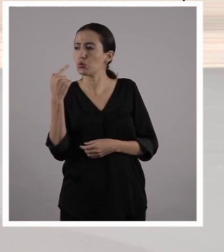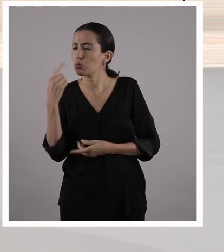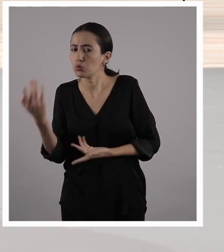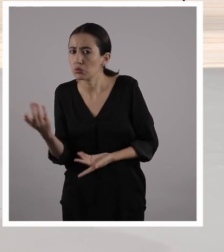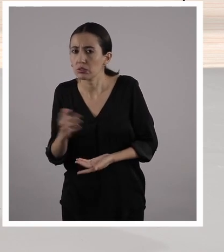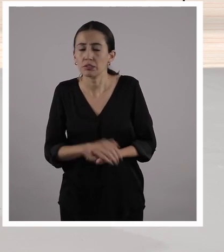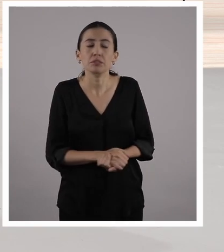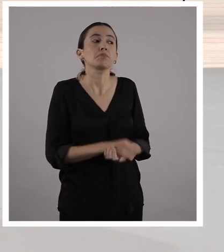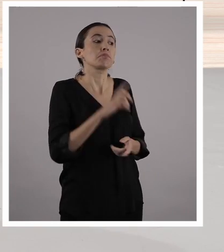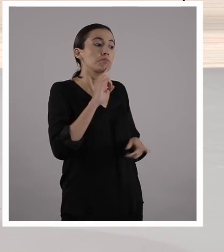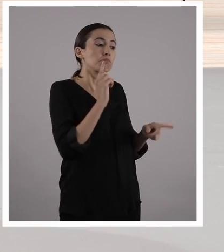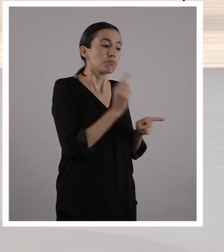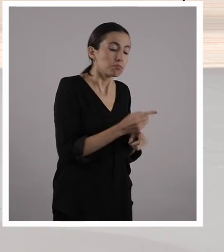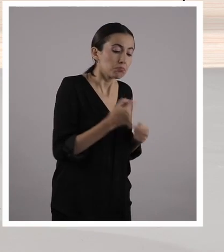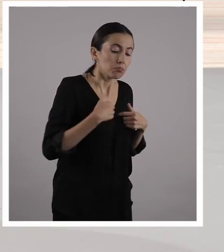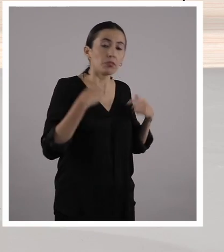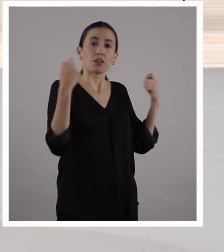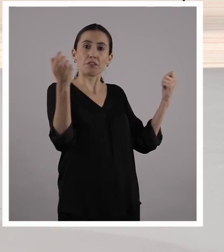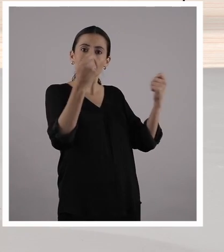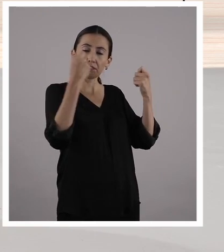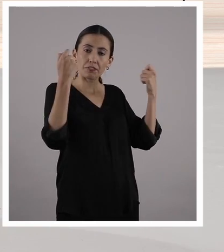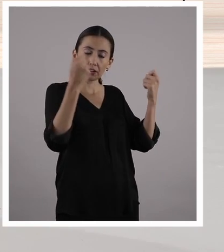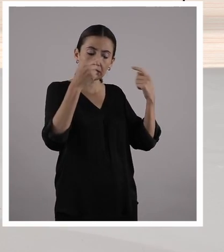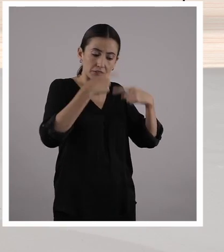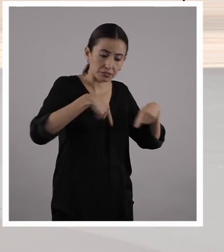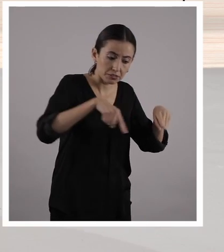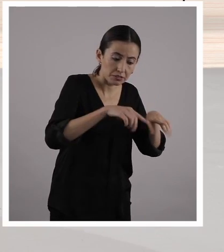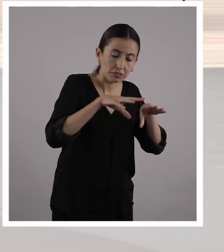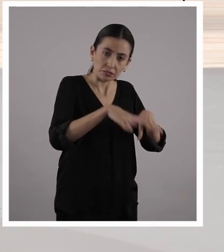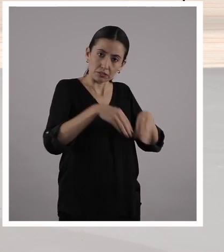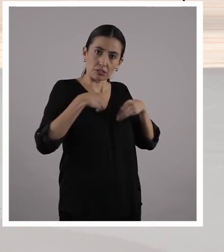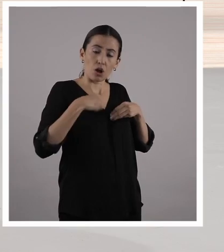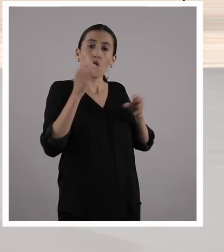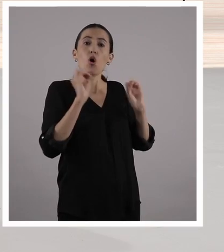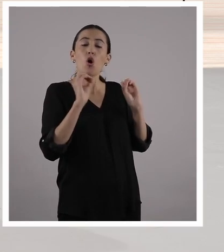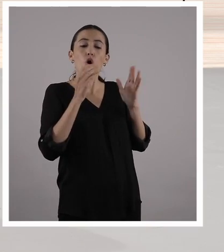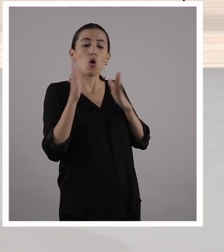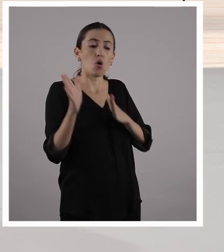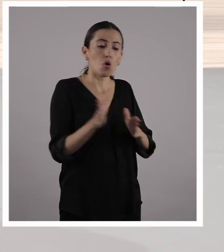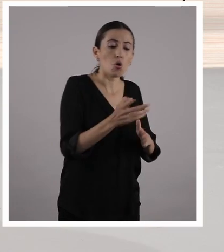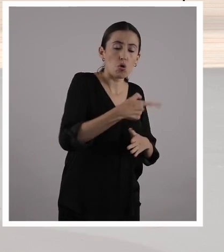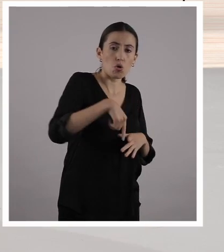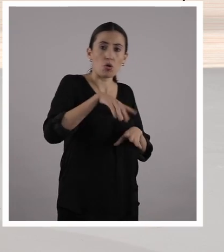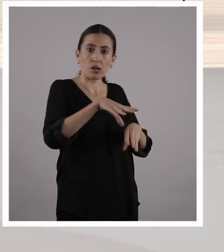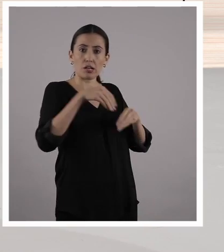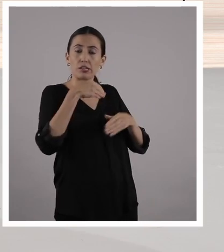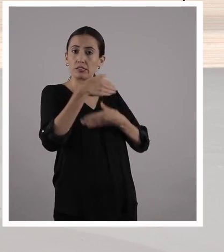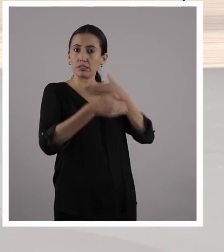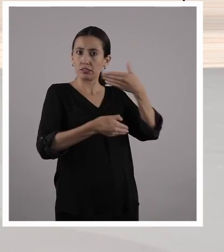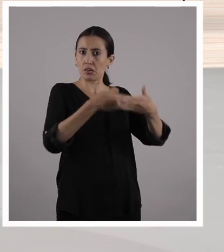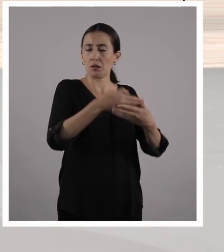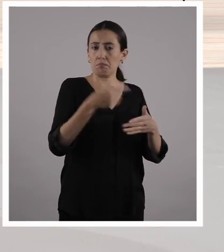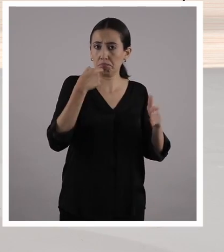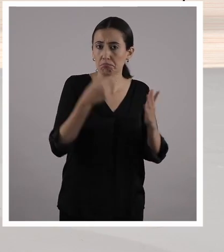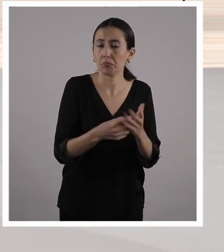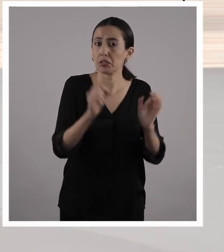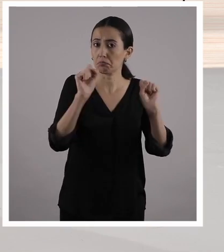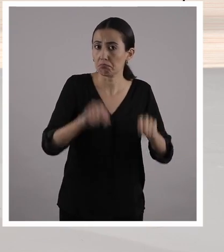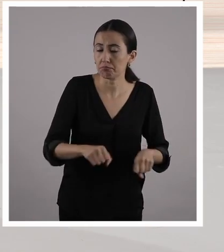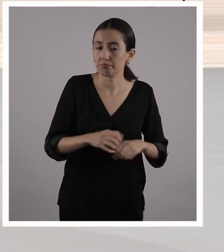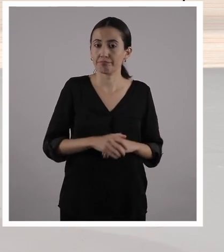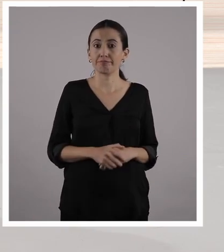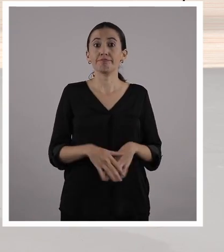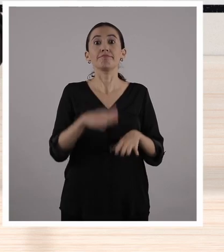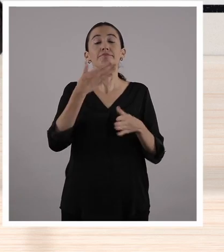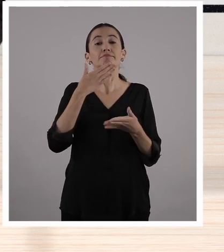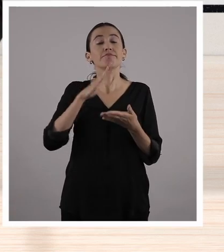Nelly, que tú conozcas? Claro que sí, como nuestras fiestas populares o los bailes típicos que tenemos acá, incluso la gastronomía.